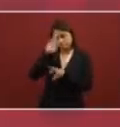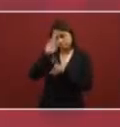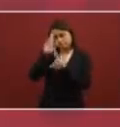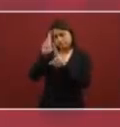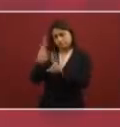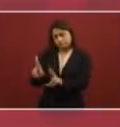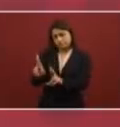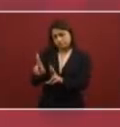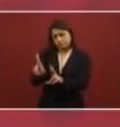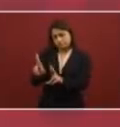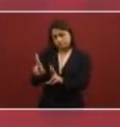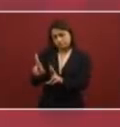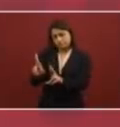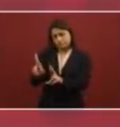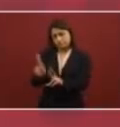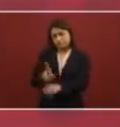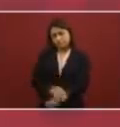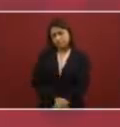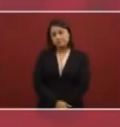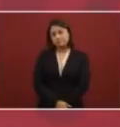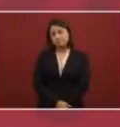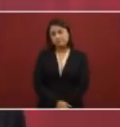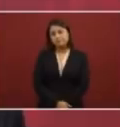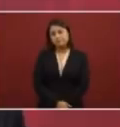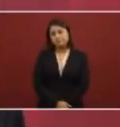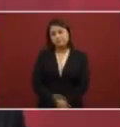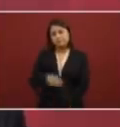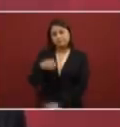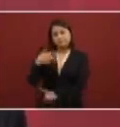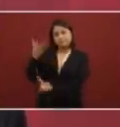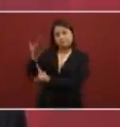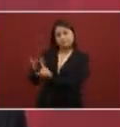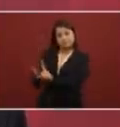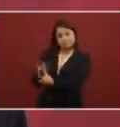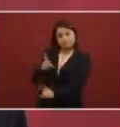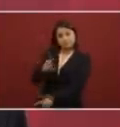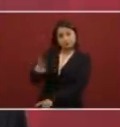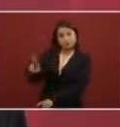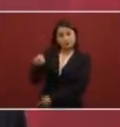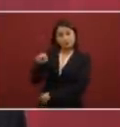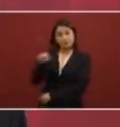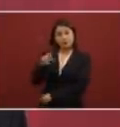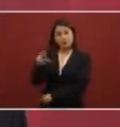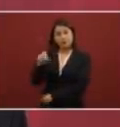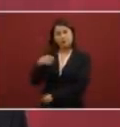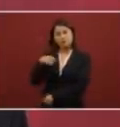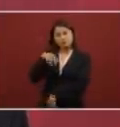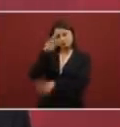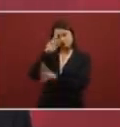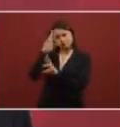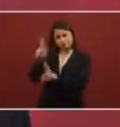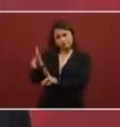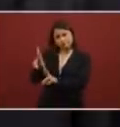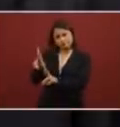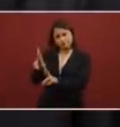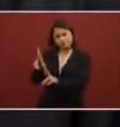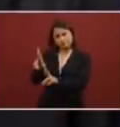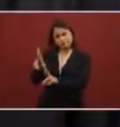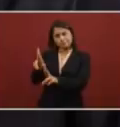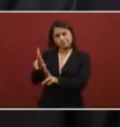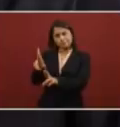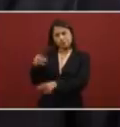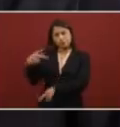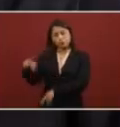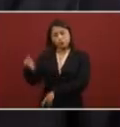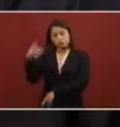al doctor Narro, No comparto su punto